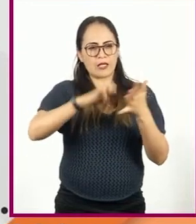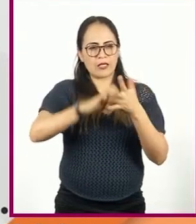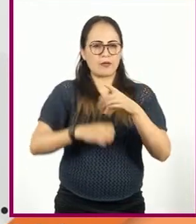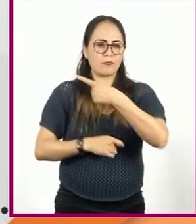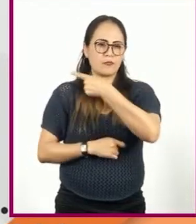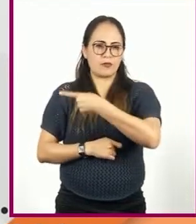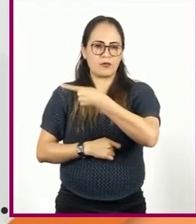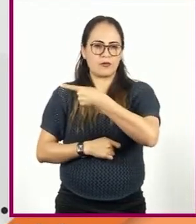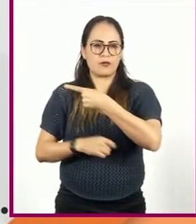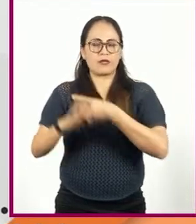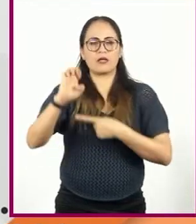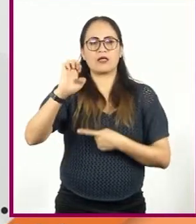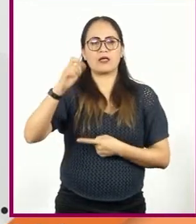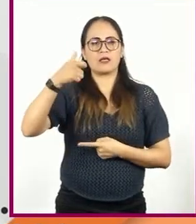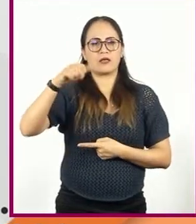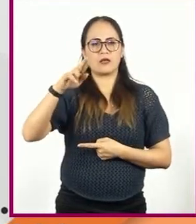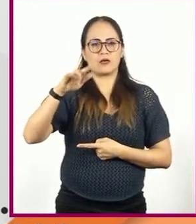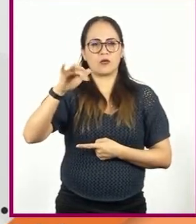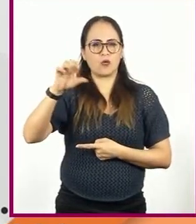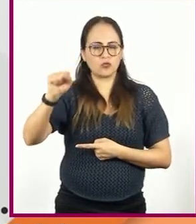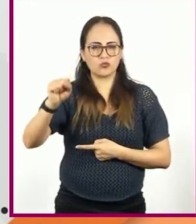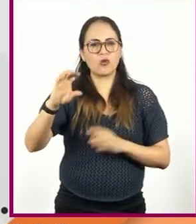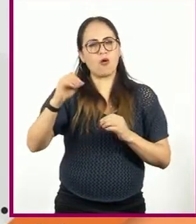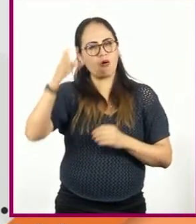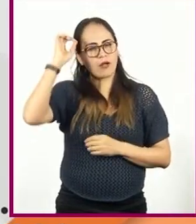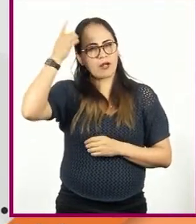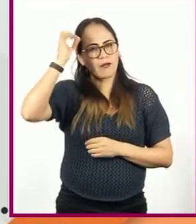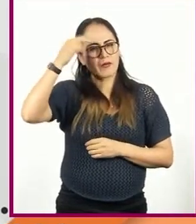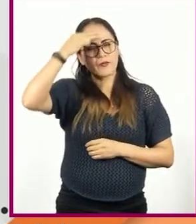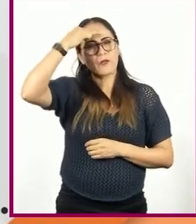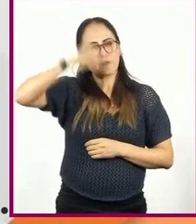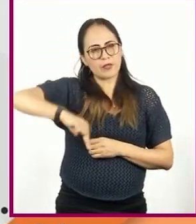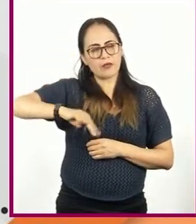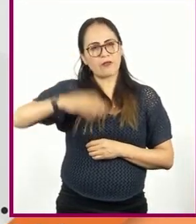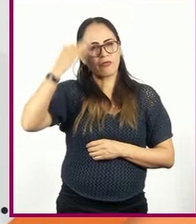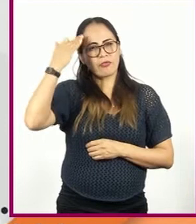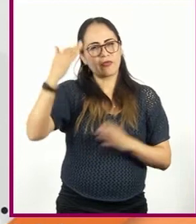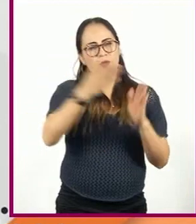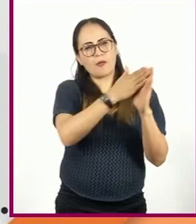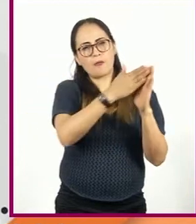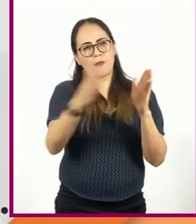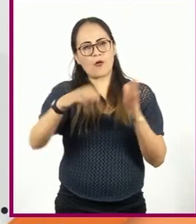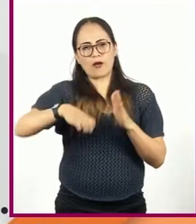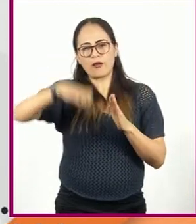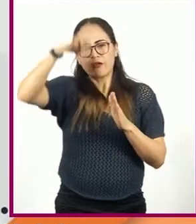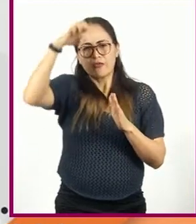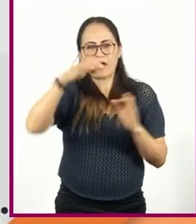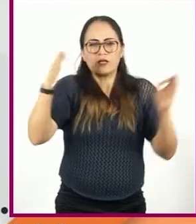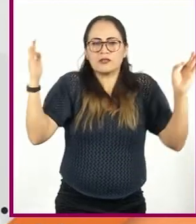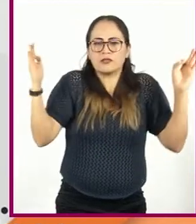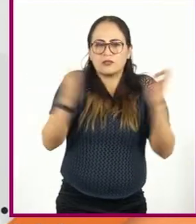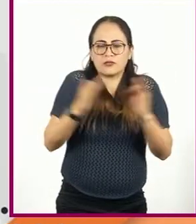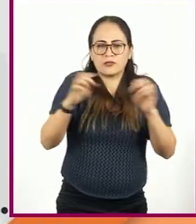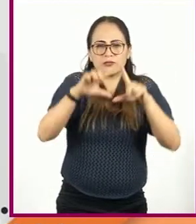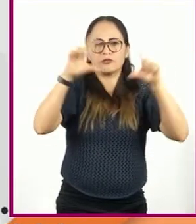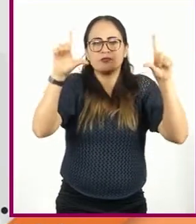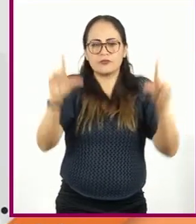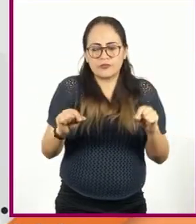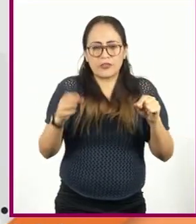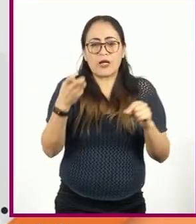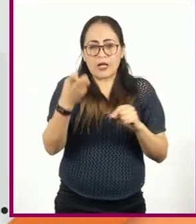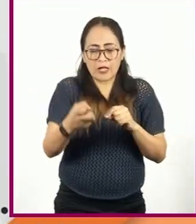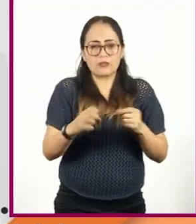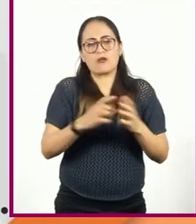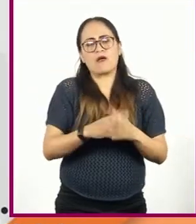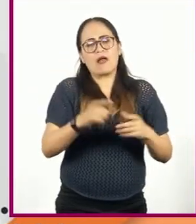Equus mexicanus o caballo mexicano de la edad de hielo, que no fue domesticado para usarlo como